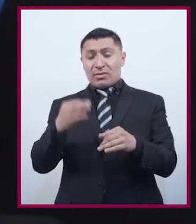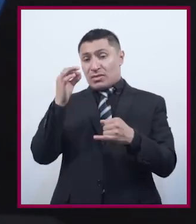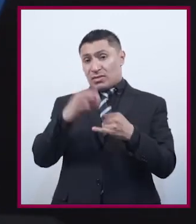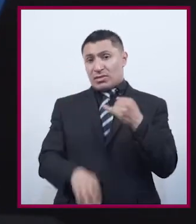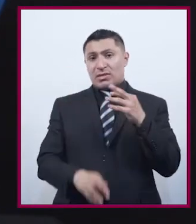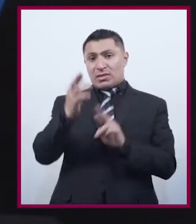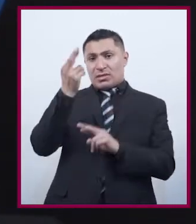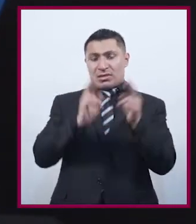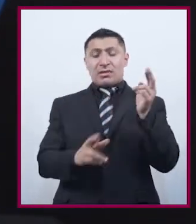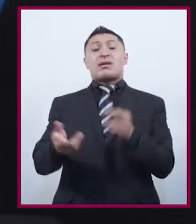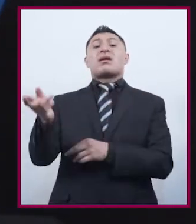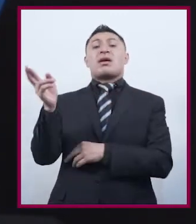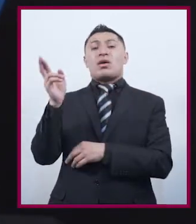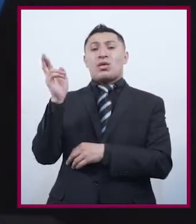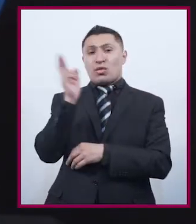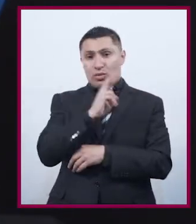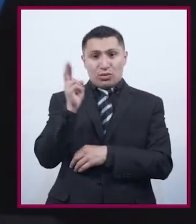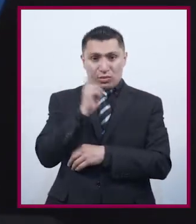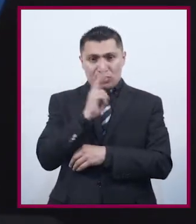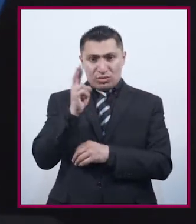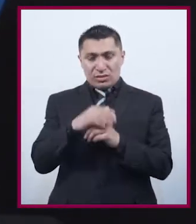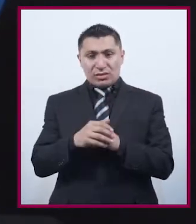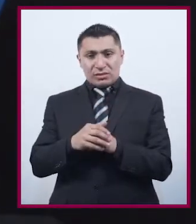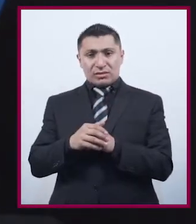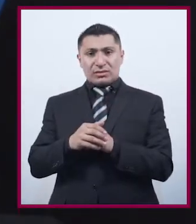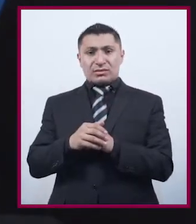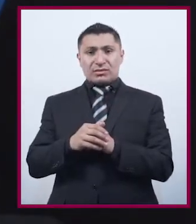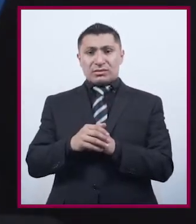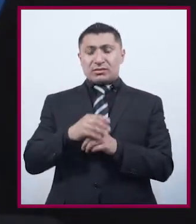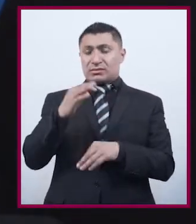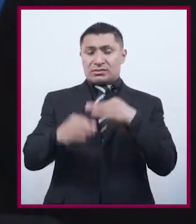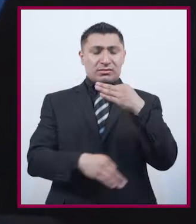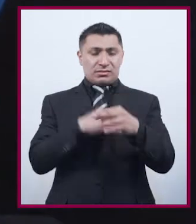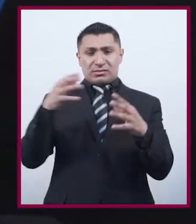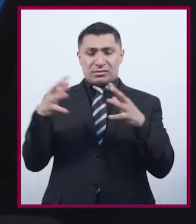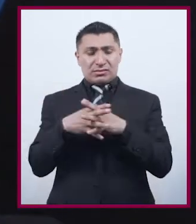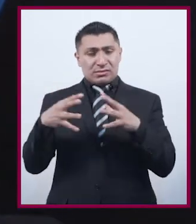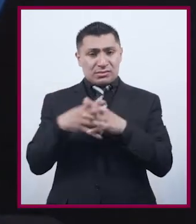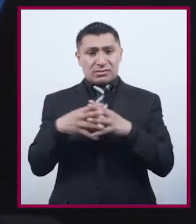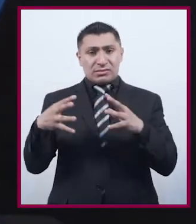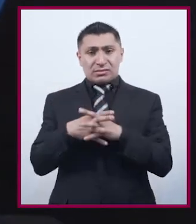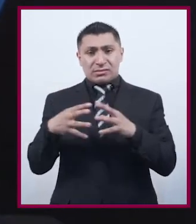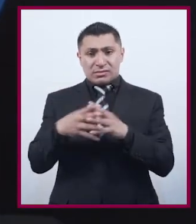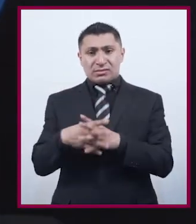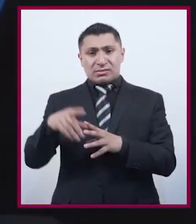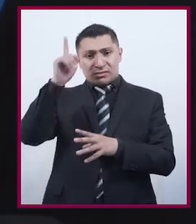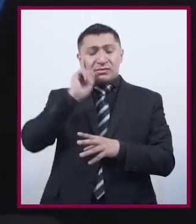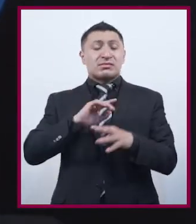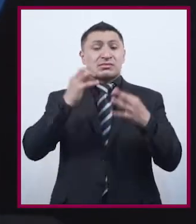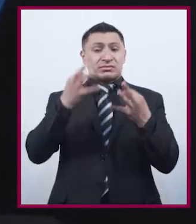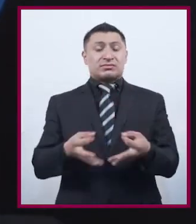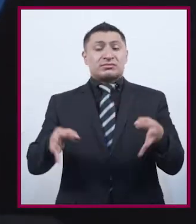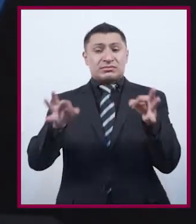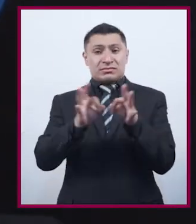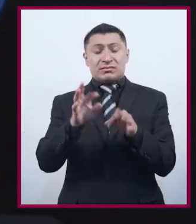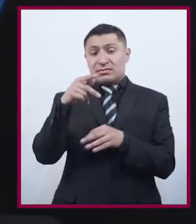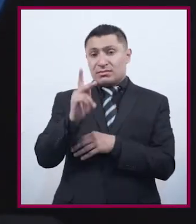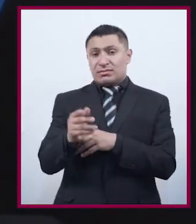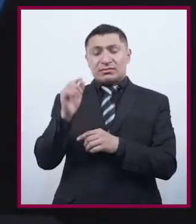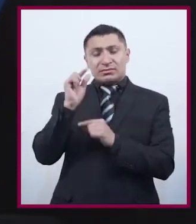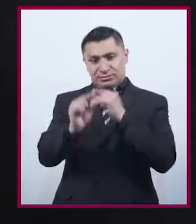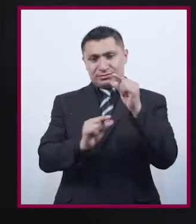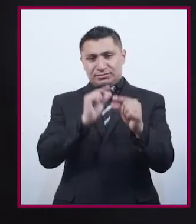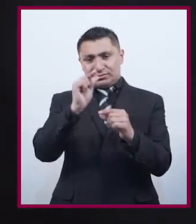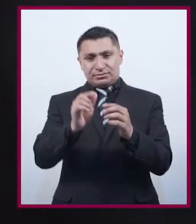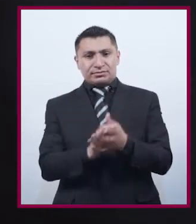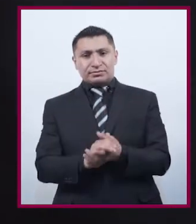la Revolución Rusa. En todos estos conflictos bélicos, la mujer desempeña roles fundamentales, pero vayamos por